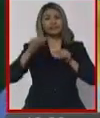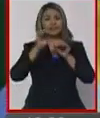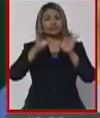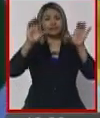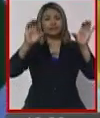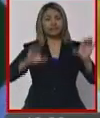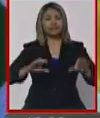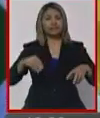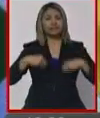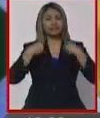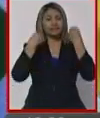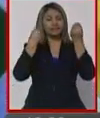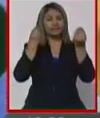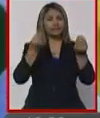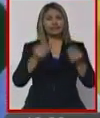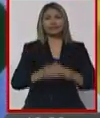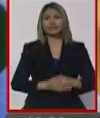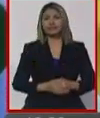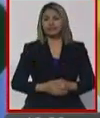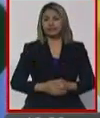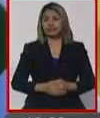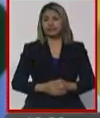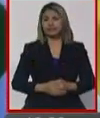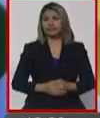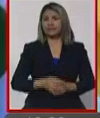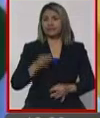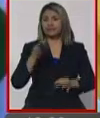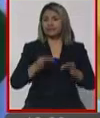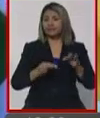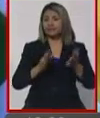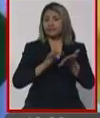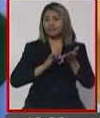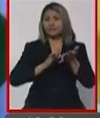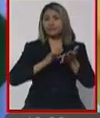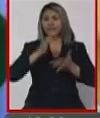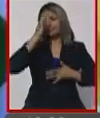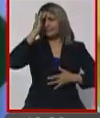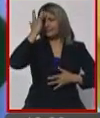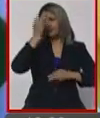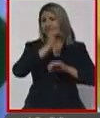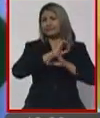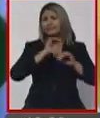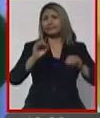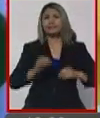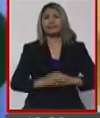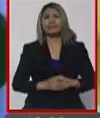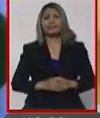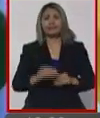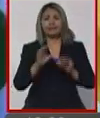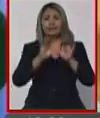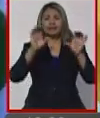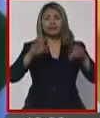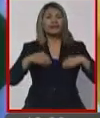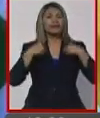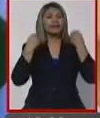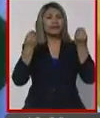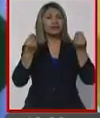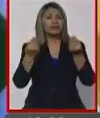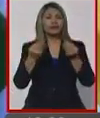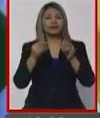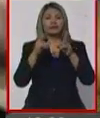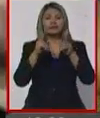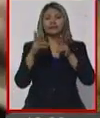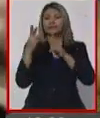entidad competente. C. Con enfermedad incurable, grave o muy grave, debidamente certificada por la